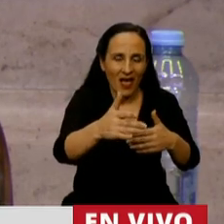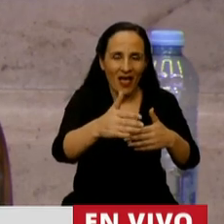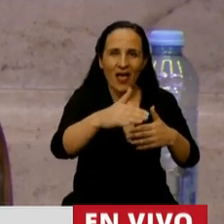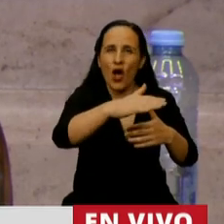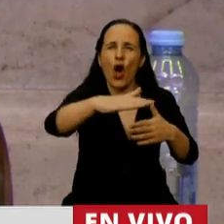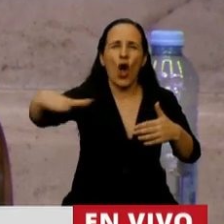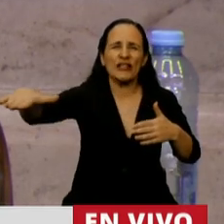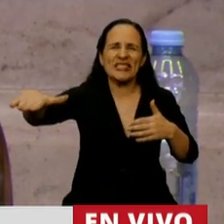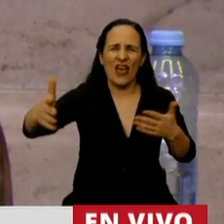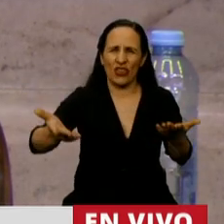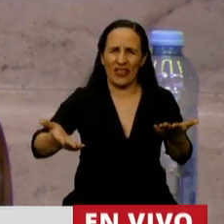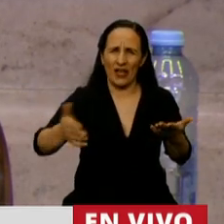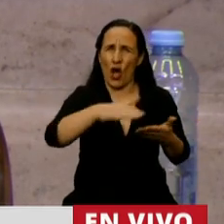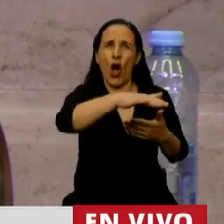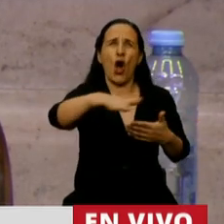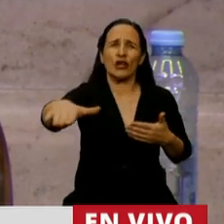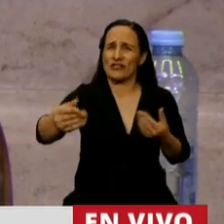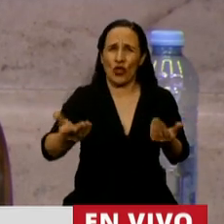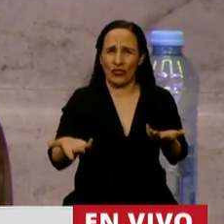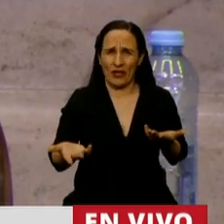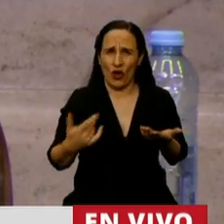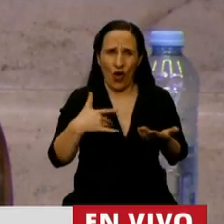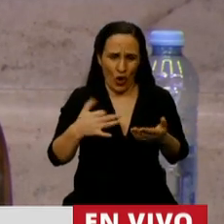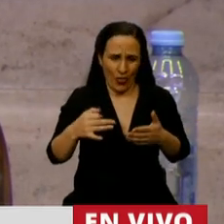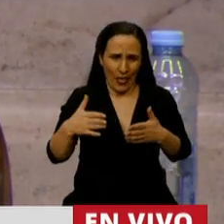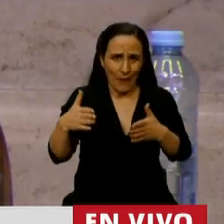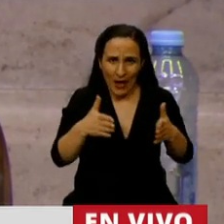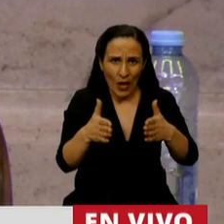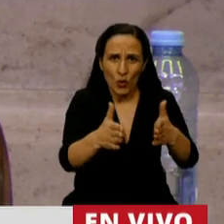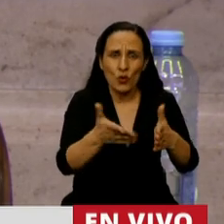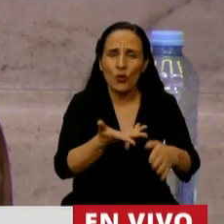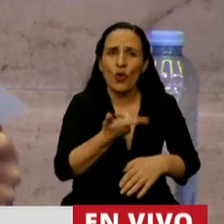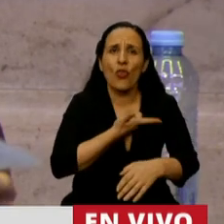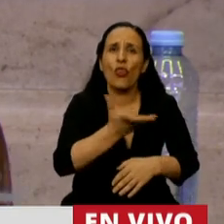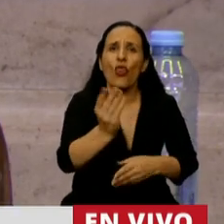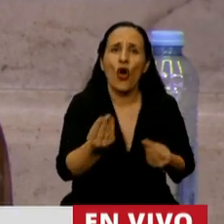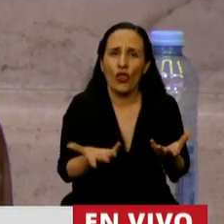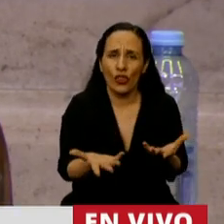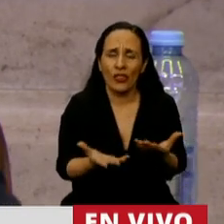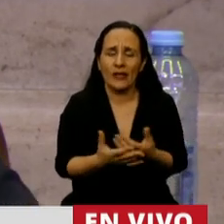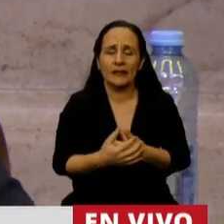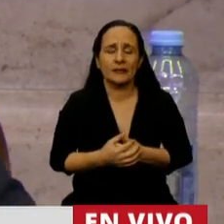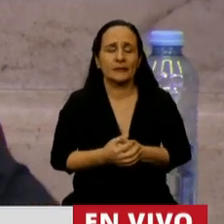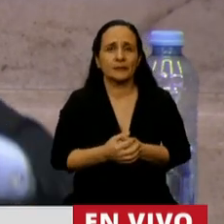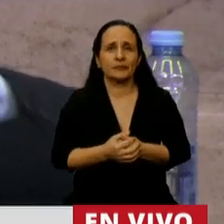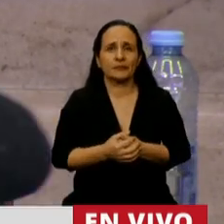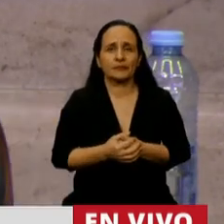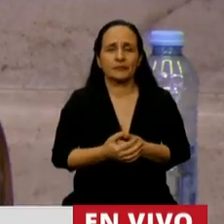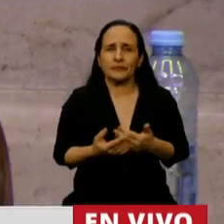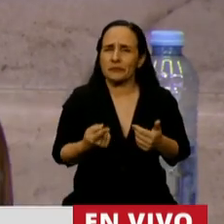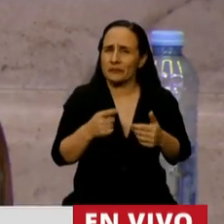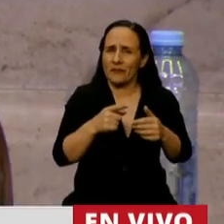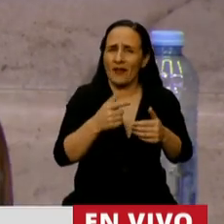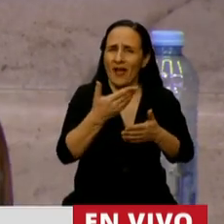no lo puede marcar tiene que marcar un rumbo y tiene una cantidad de